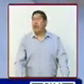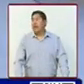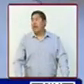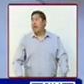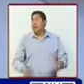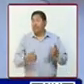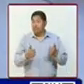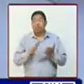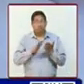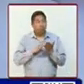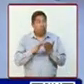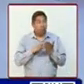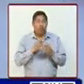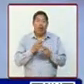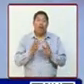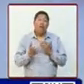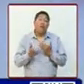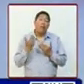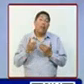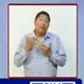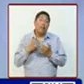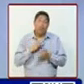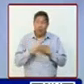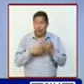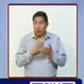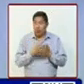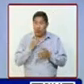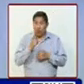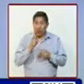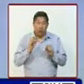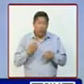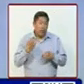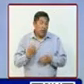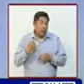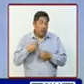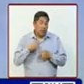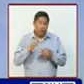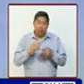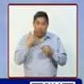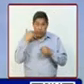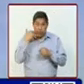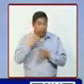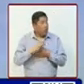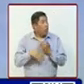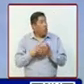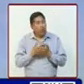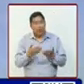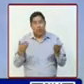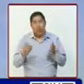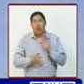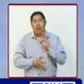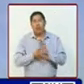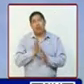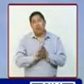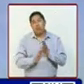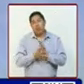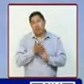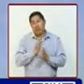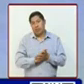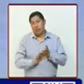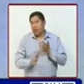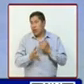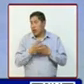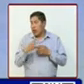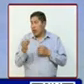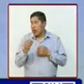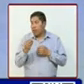Bien, una aplicación muy fácil de utilizar para todo dispositivo móvil, para que usted tenga un registro en su celular de todas las vacunas que recibe. Gratuita además la aplicación. Sí.